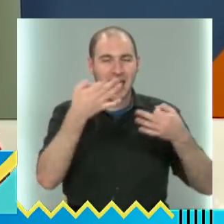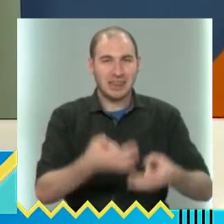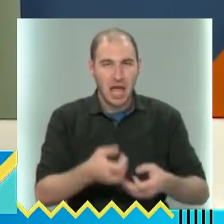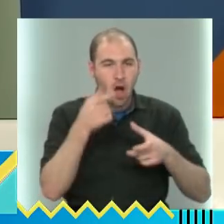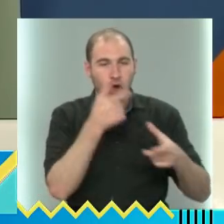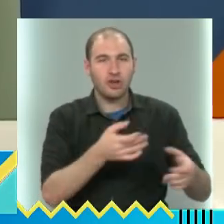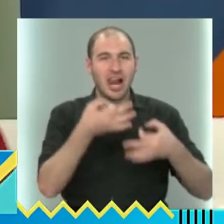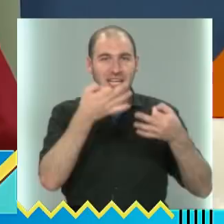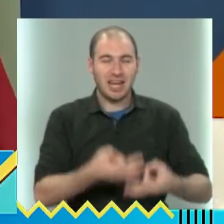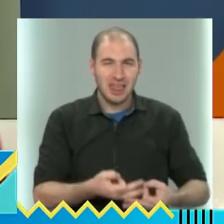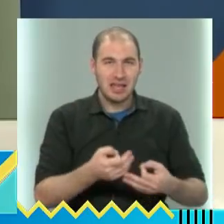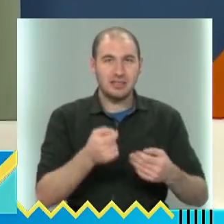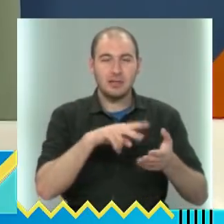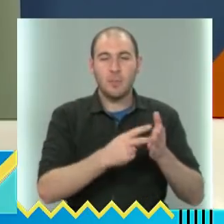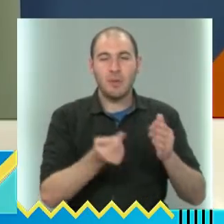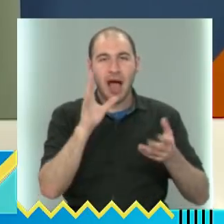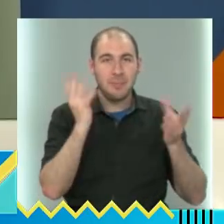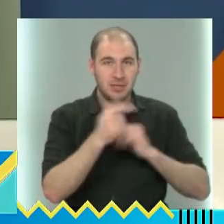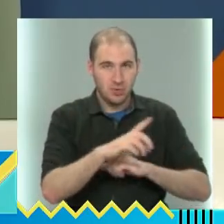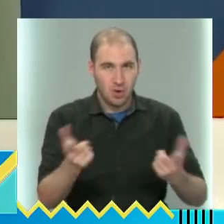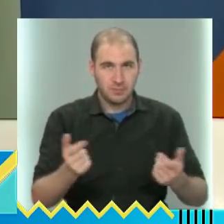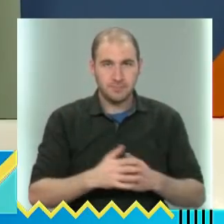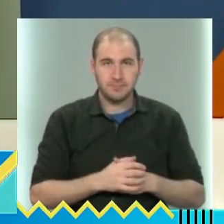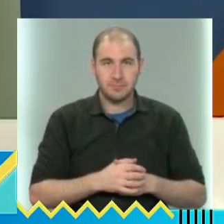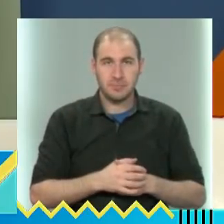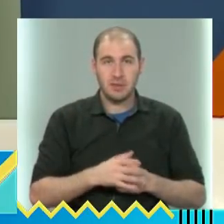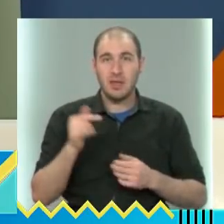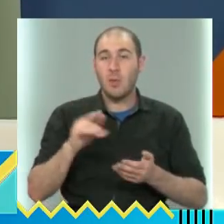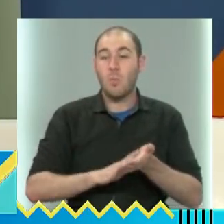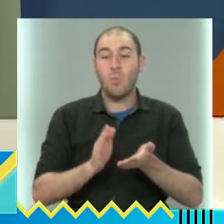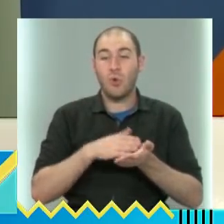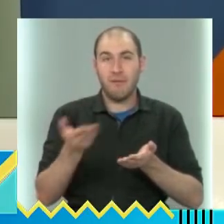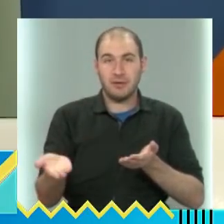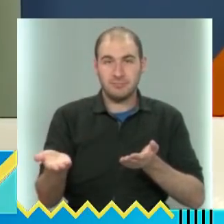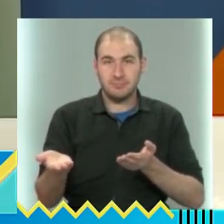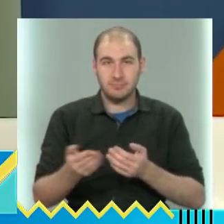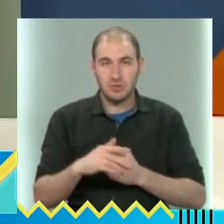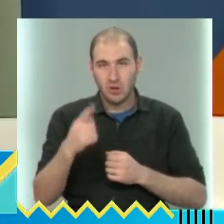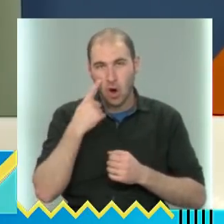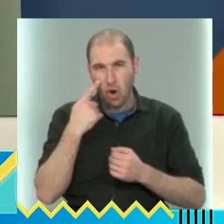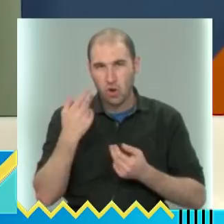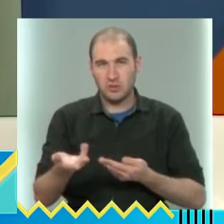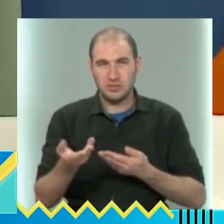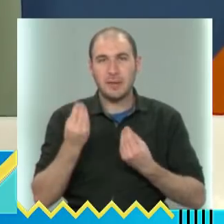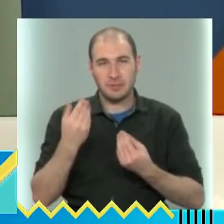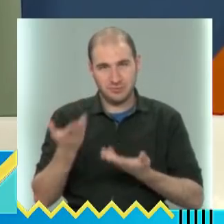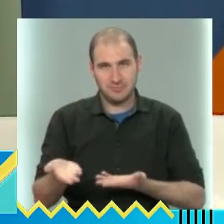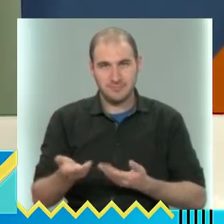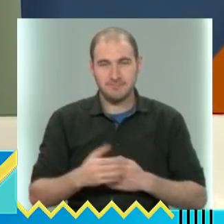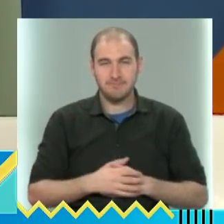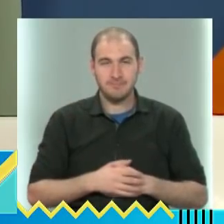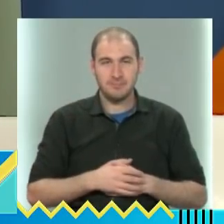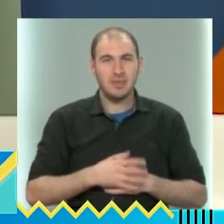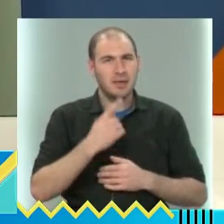de control y calidad para evitar problemas ambientales. Bueno, los resultados conocemos ya también cuáles son.